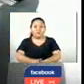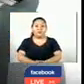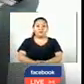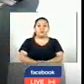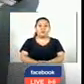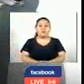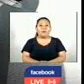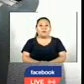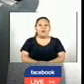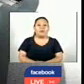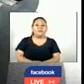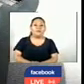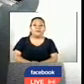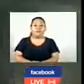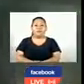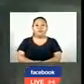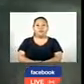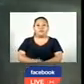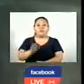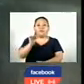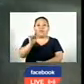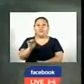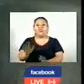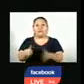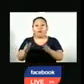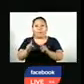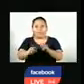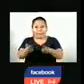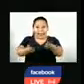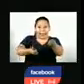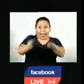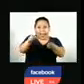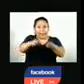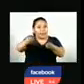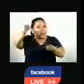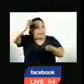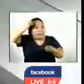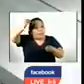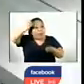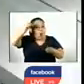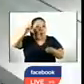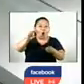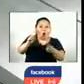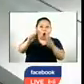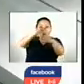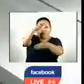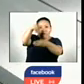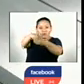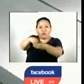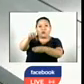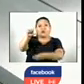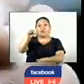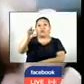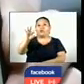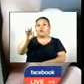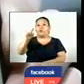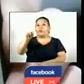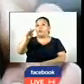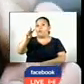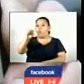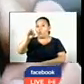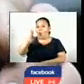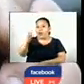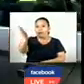Se trata de las llamadas herramientas de diagnóstico a bordo microchips y software que recopilan datos rutas y paradas